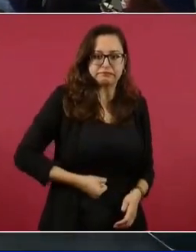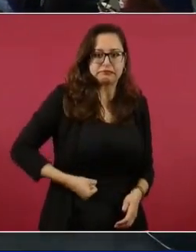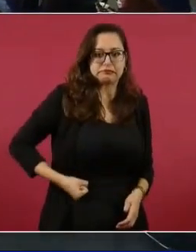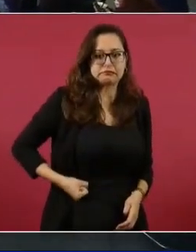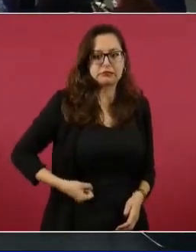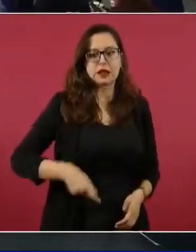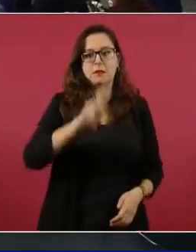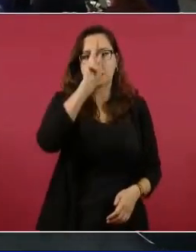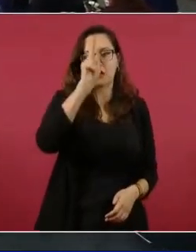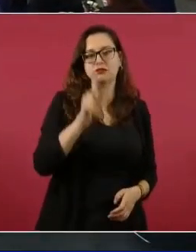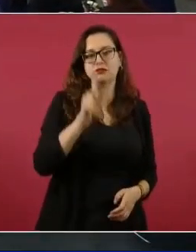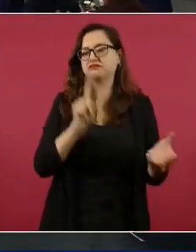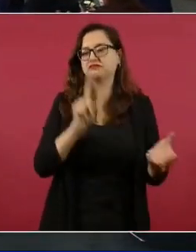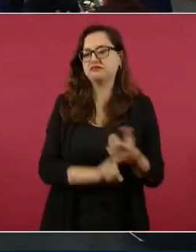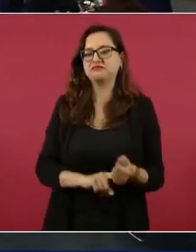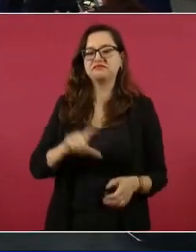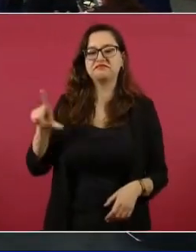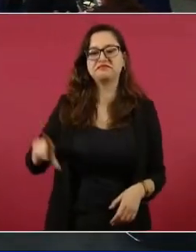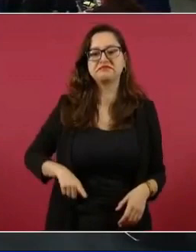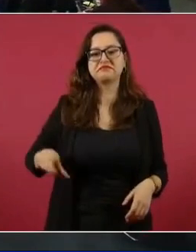en manos de saqueadores